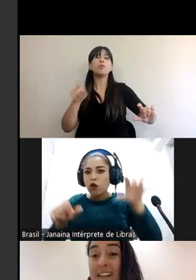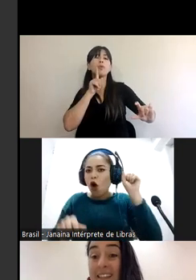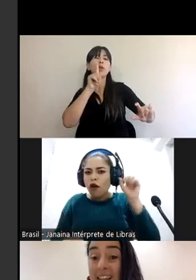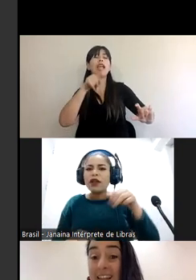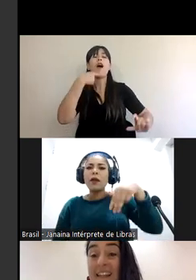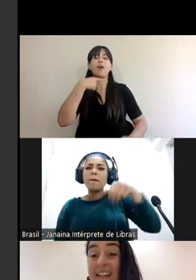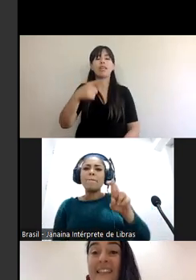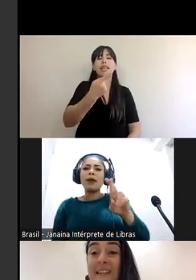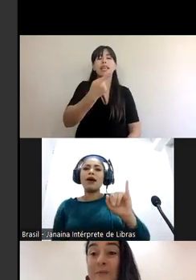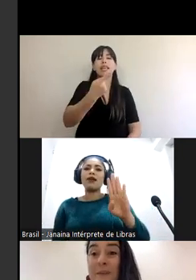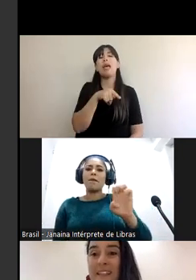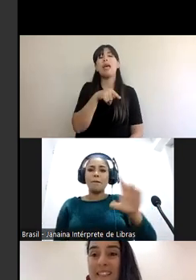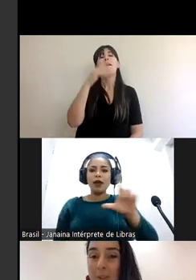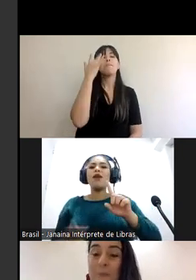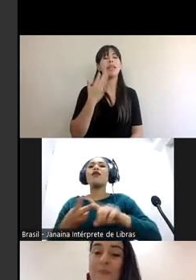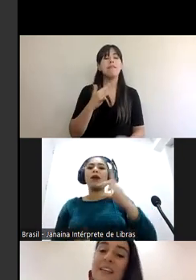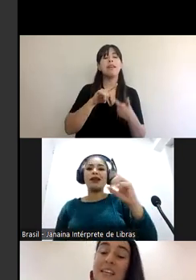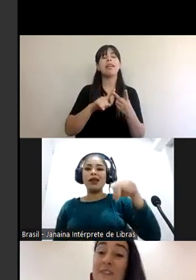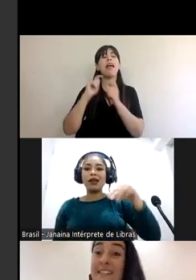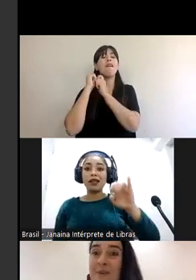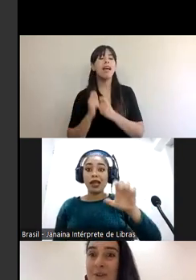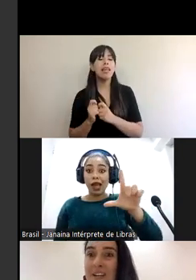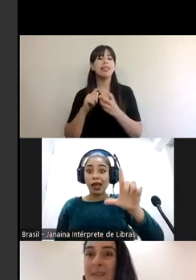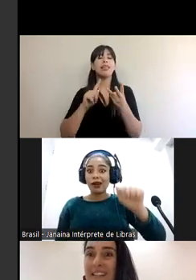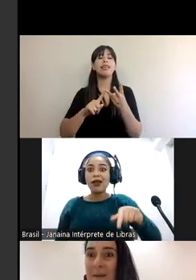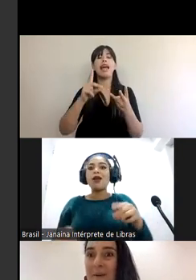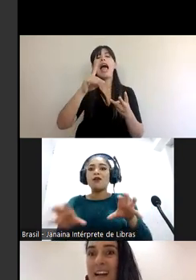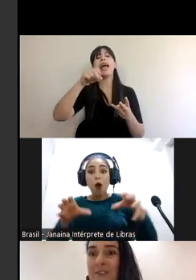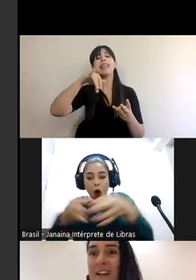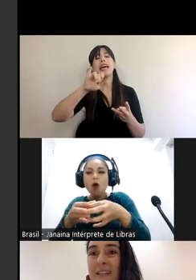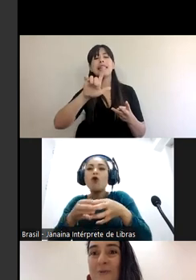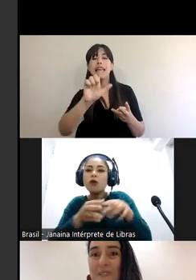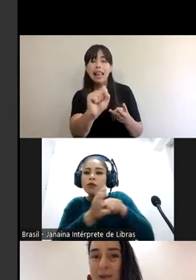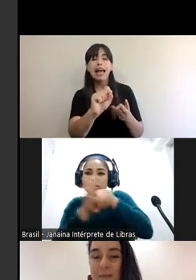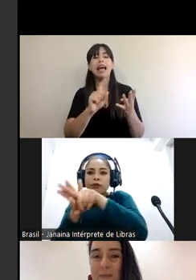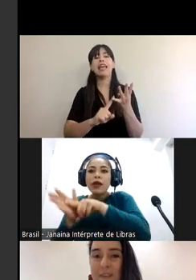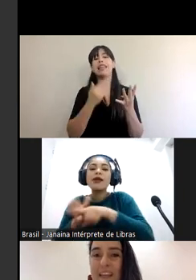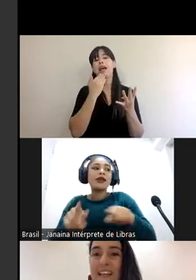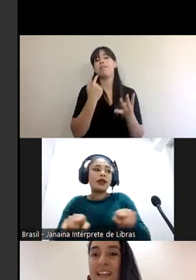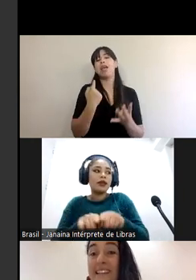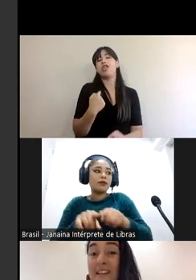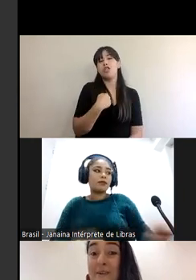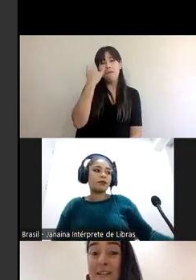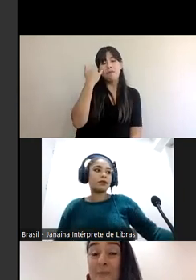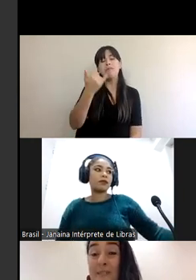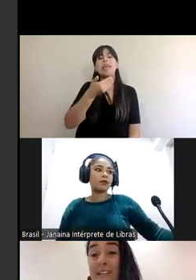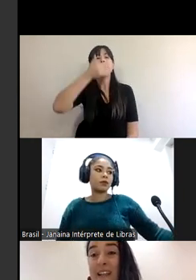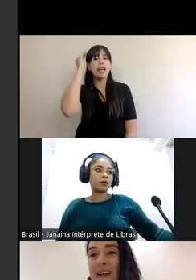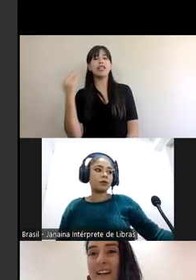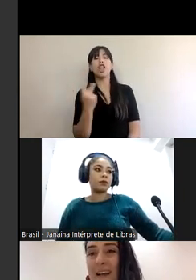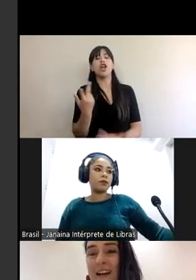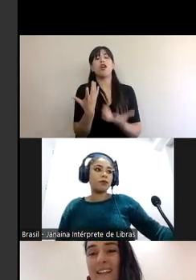Valentina y Daniela, del equipo de investigación, y Francisco y yo, que también estábamos a cargo de la parte audiovisual. El día de hoy somos